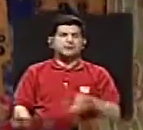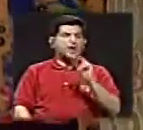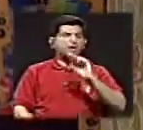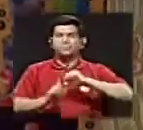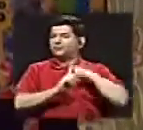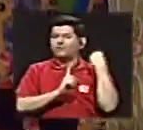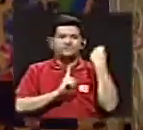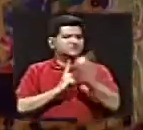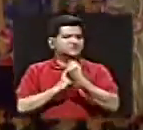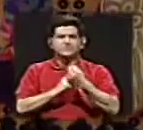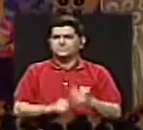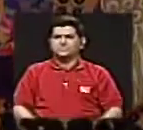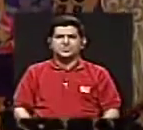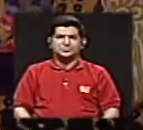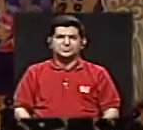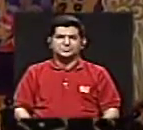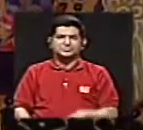den este...